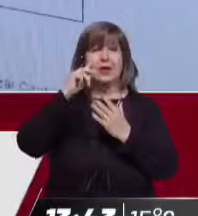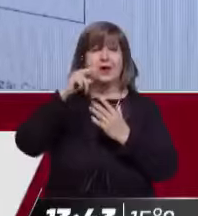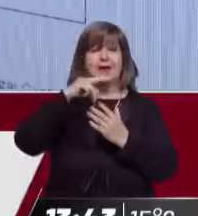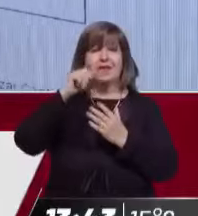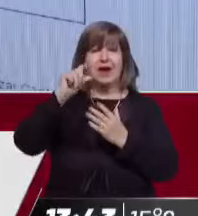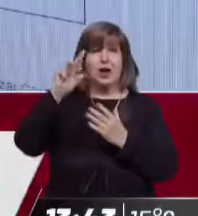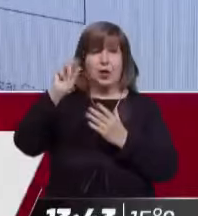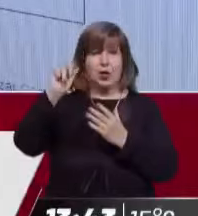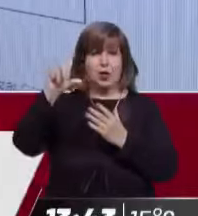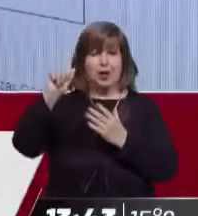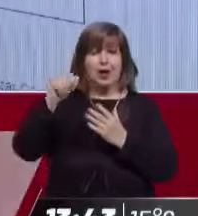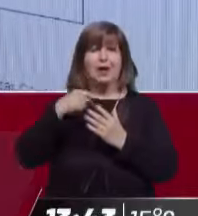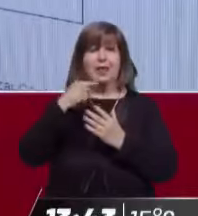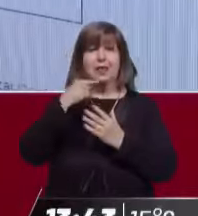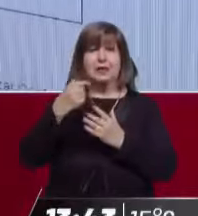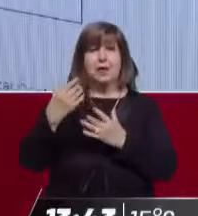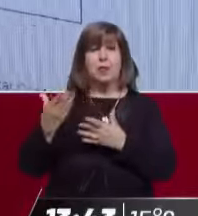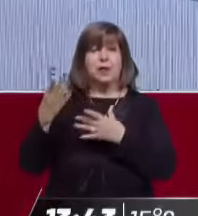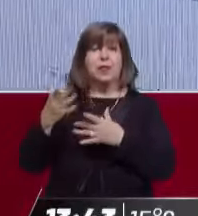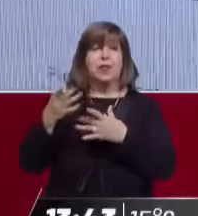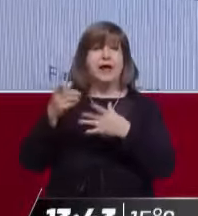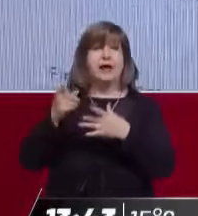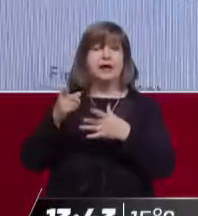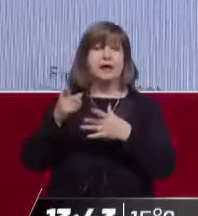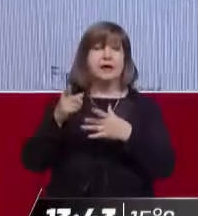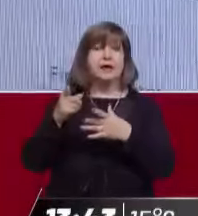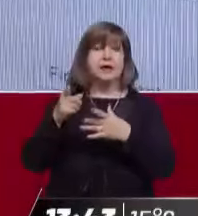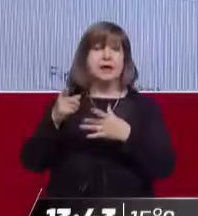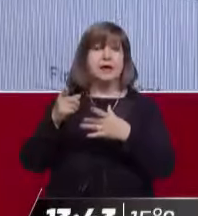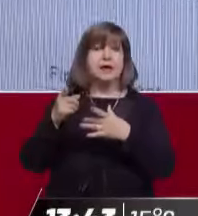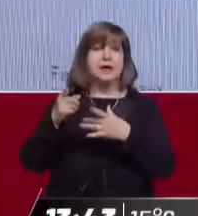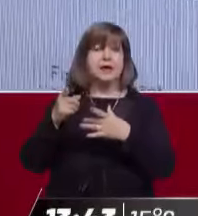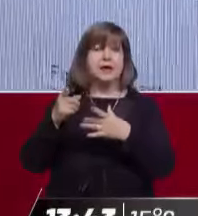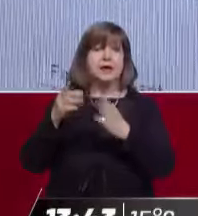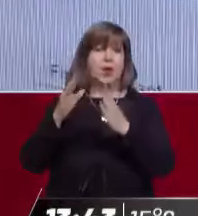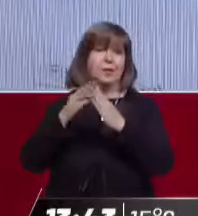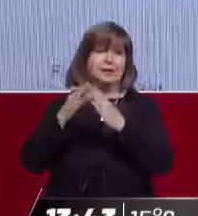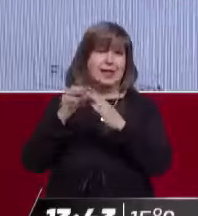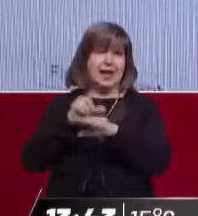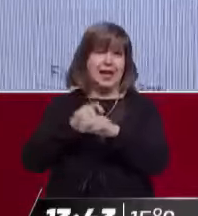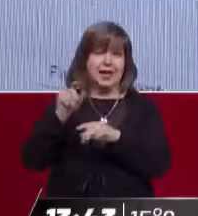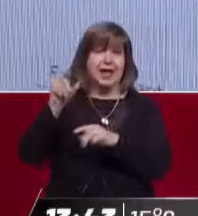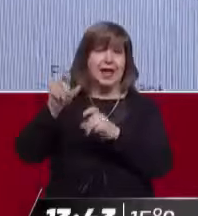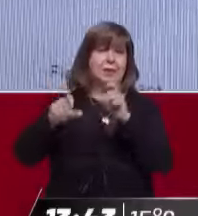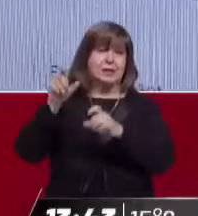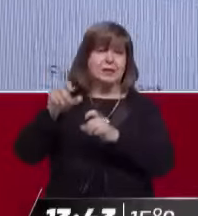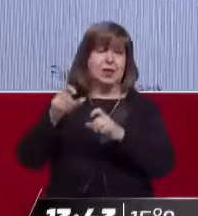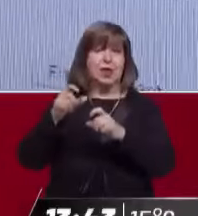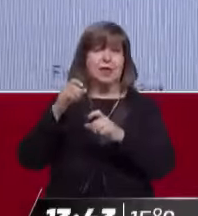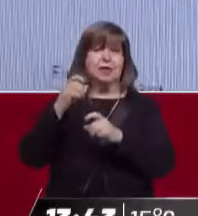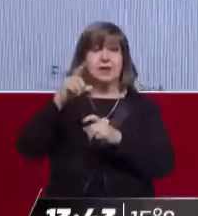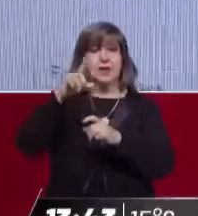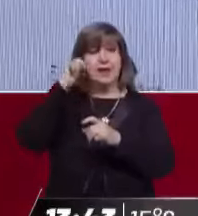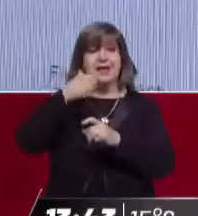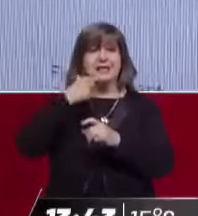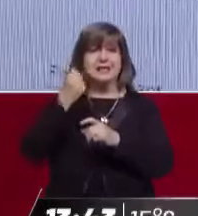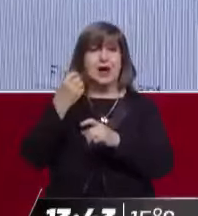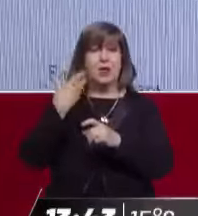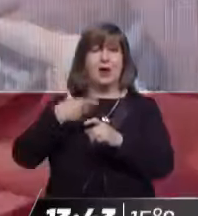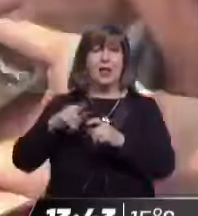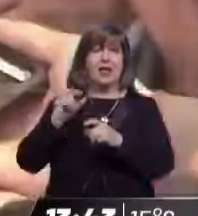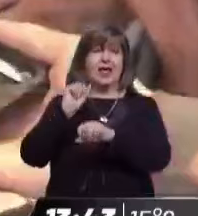de lesa humanidad. ¿Piensa igual? Mire, el tema en este sentido